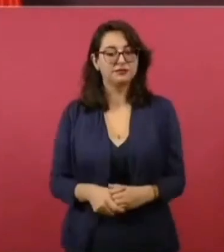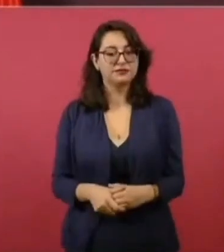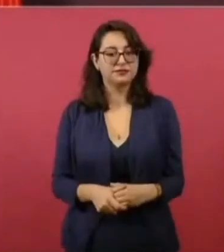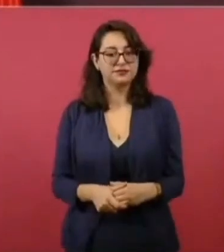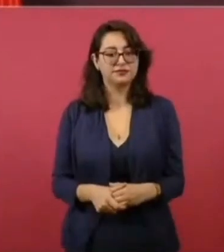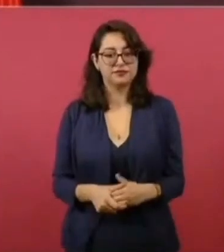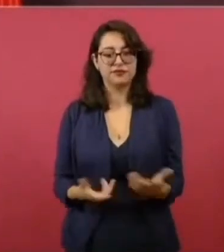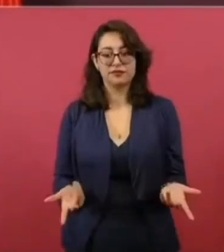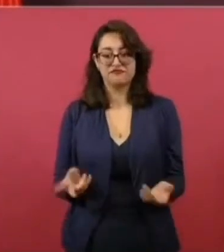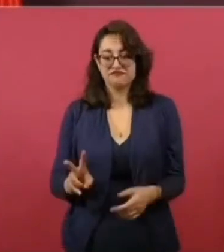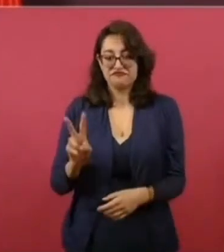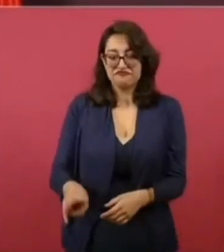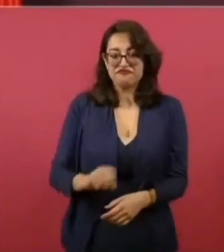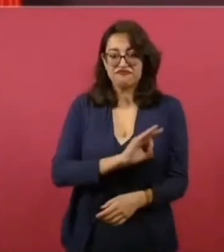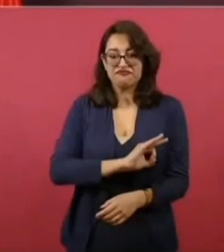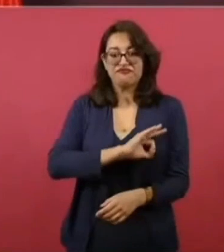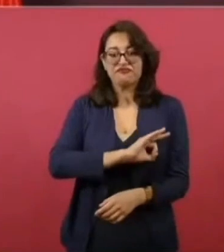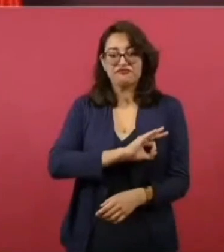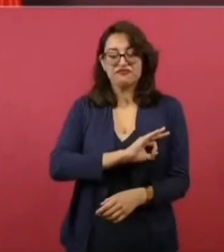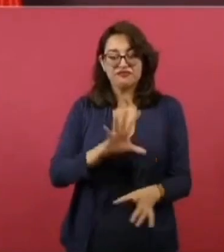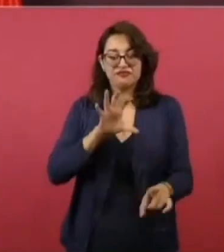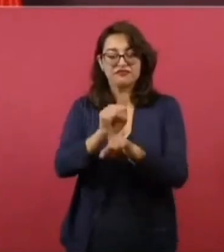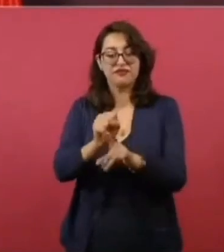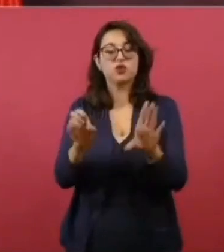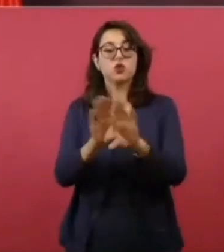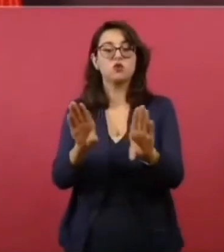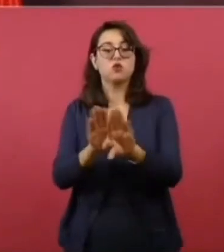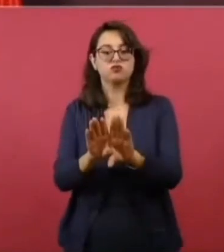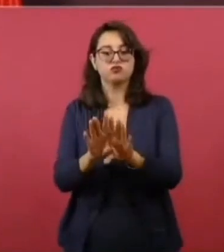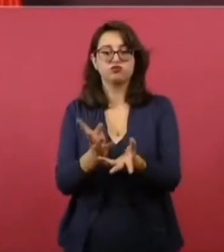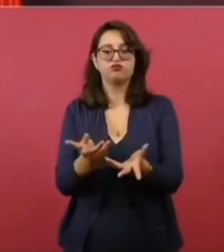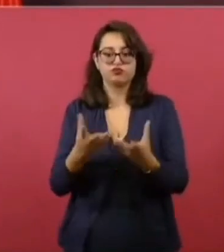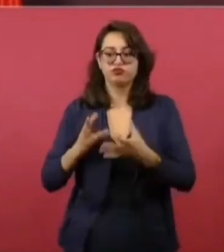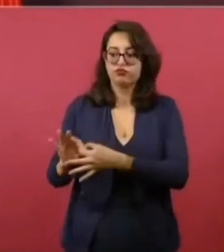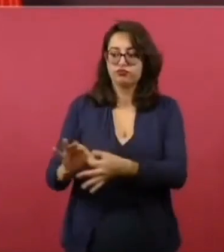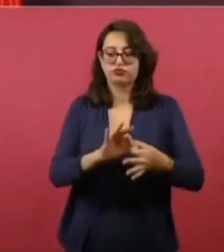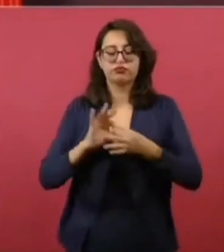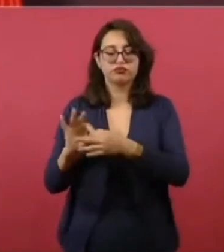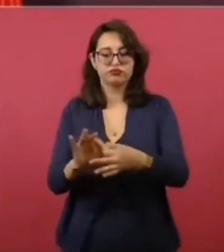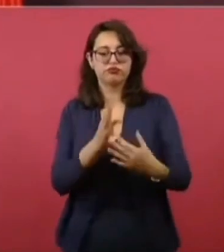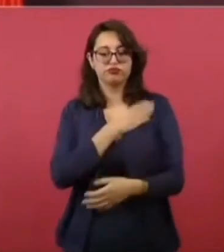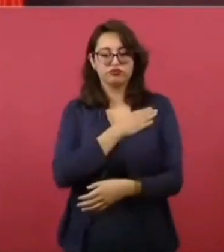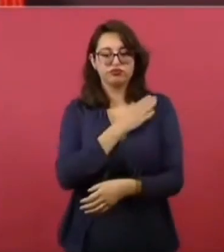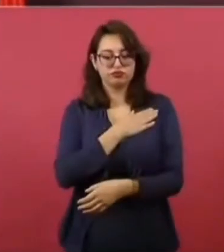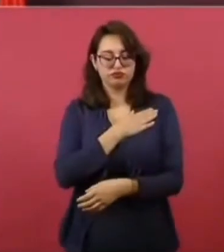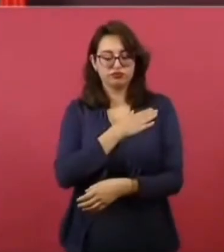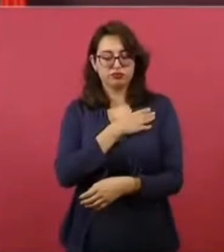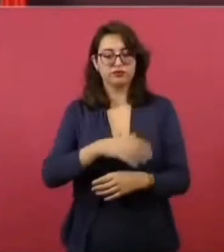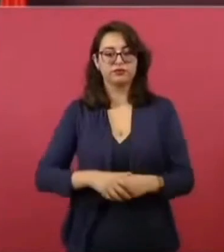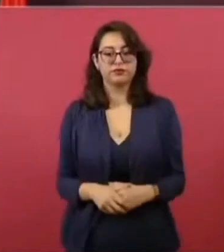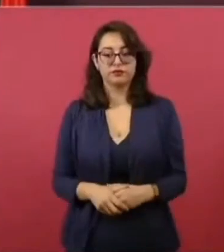verdadera está asociada a la bondad y a la fraternidad. Mientras